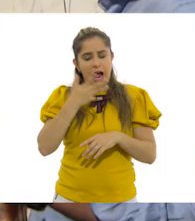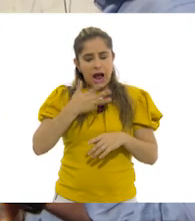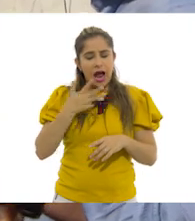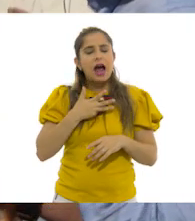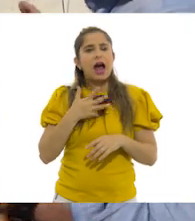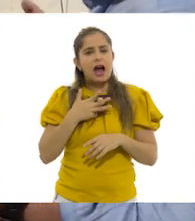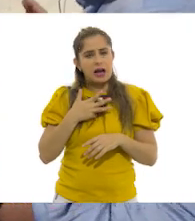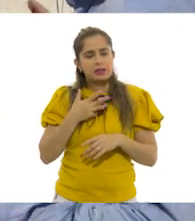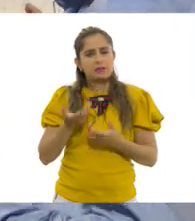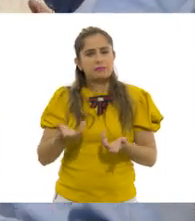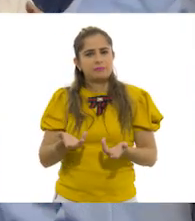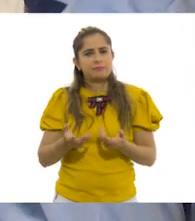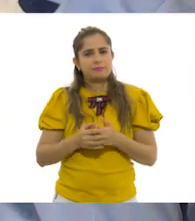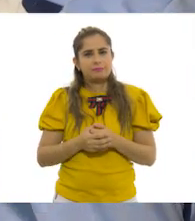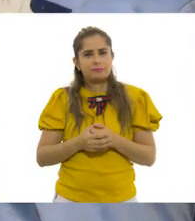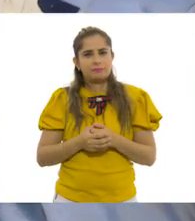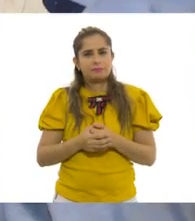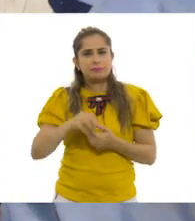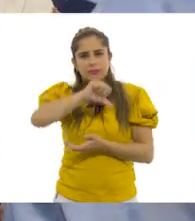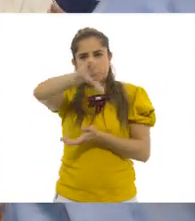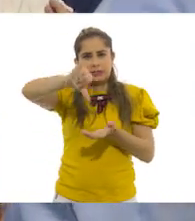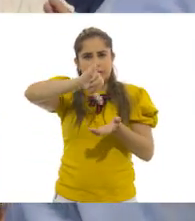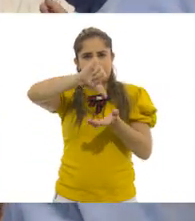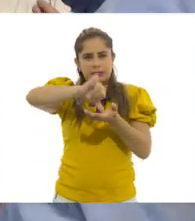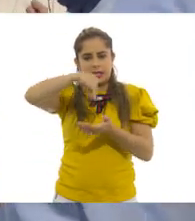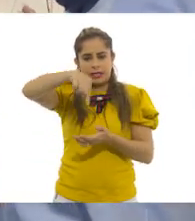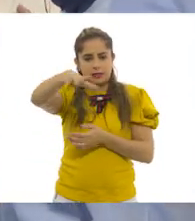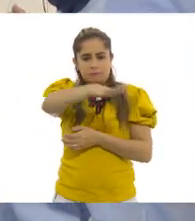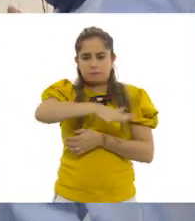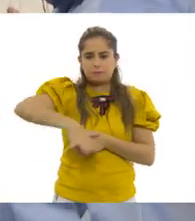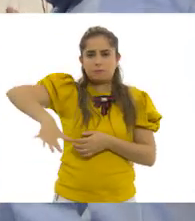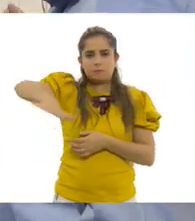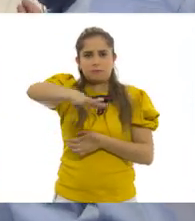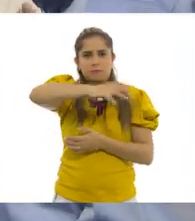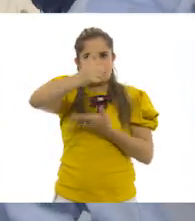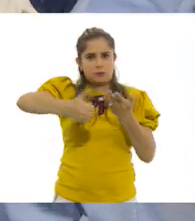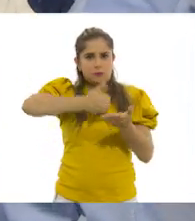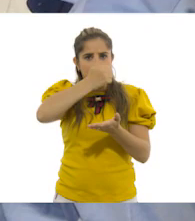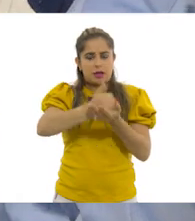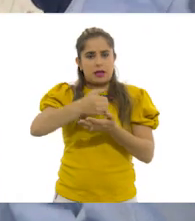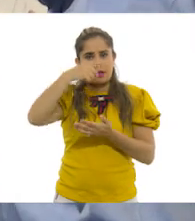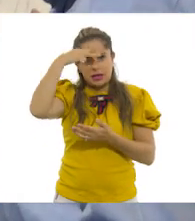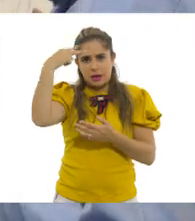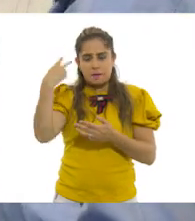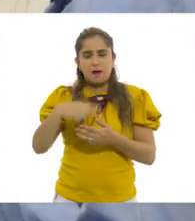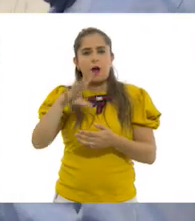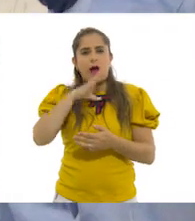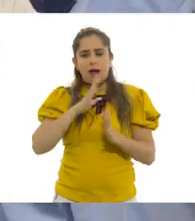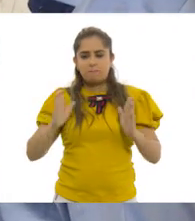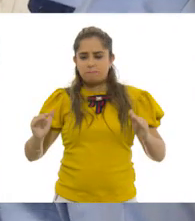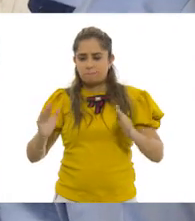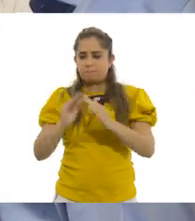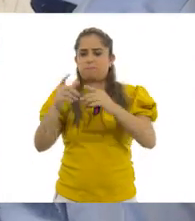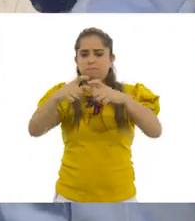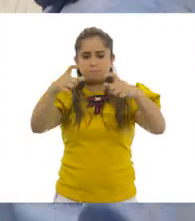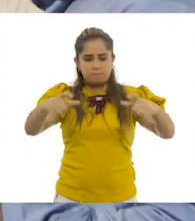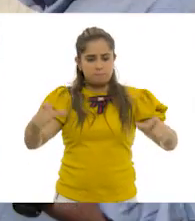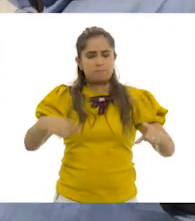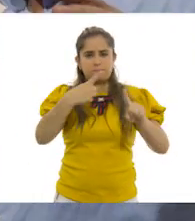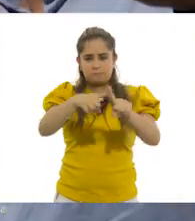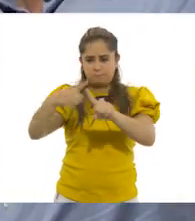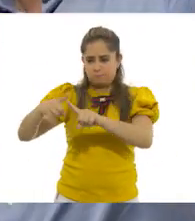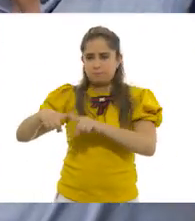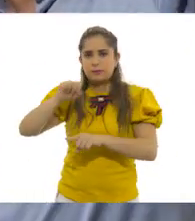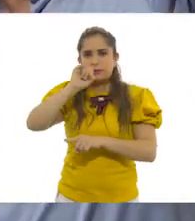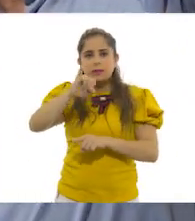parte del centro de la ciudad con seguramente con restos arqueológicos fundamentales. Pero ¿qué